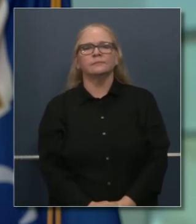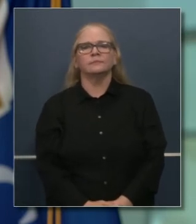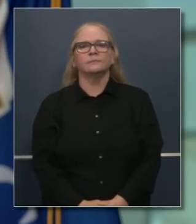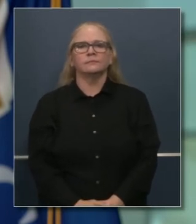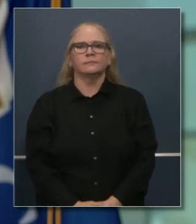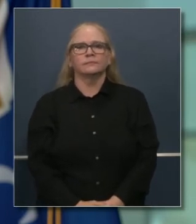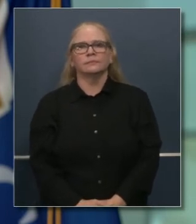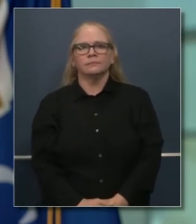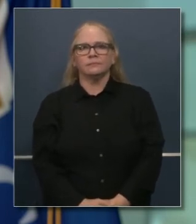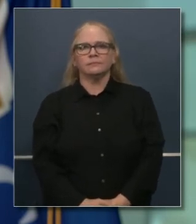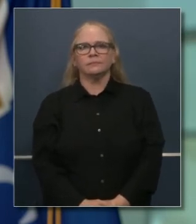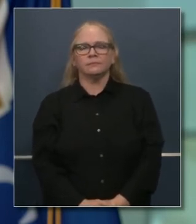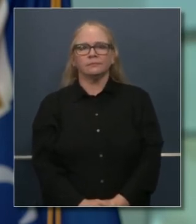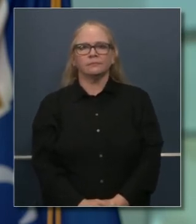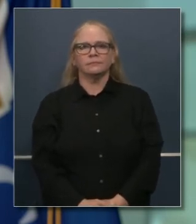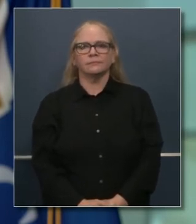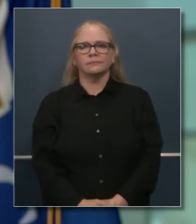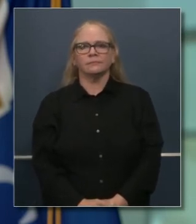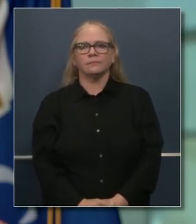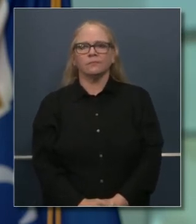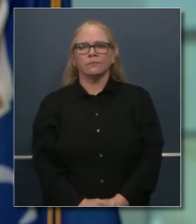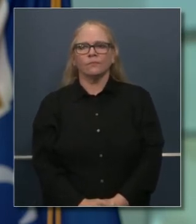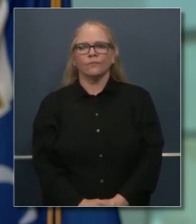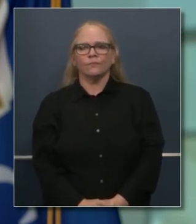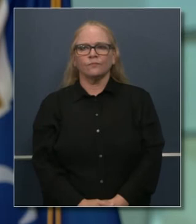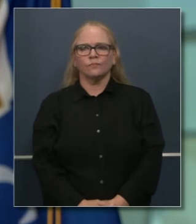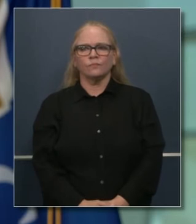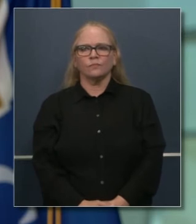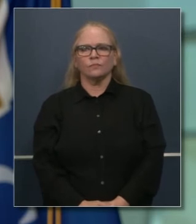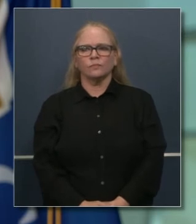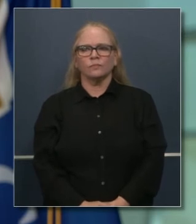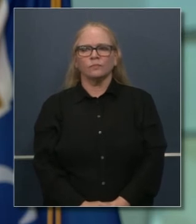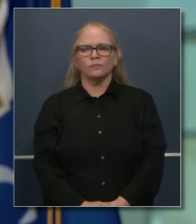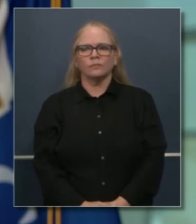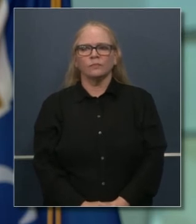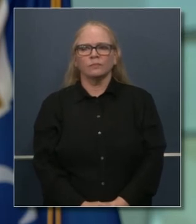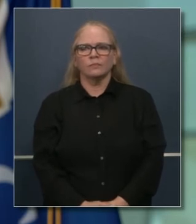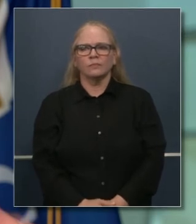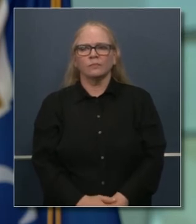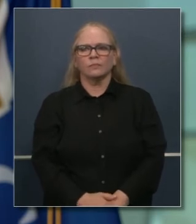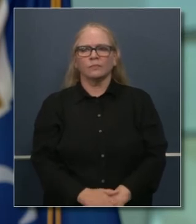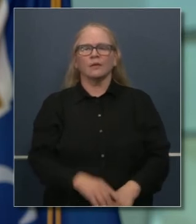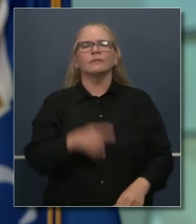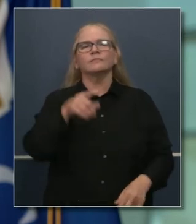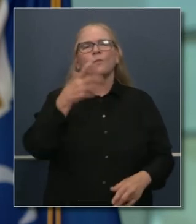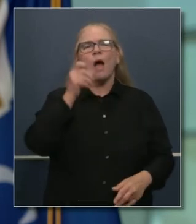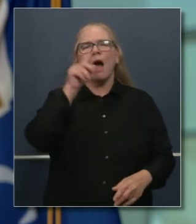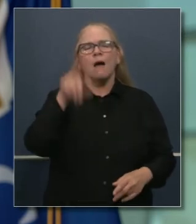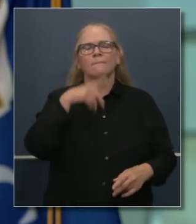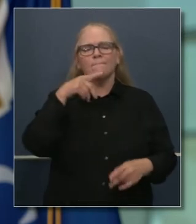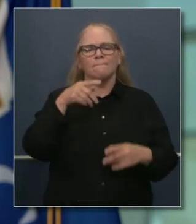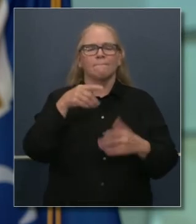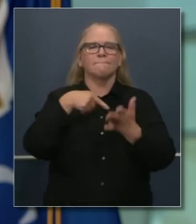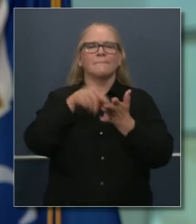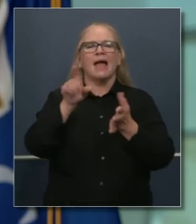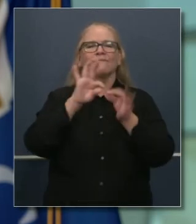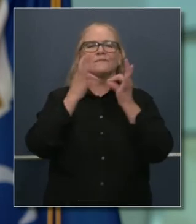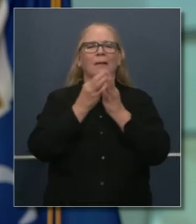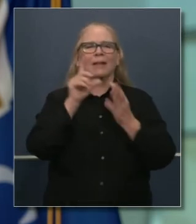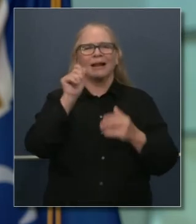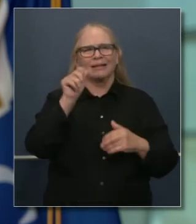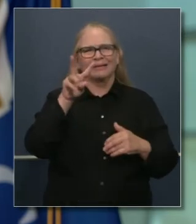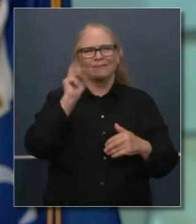muchas gracias tengo una pregunta sobre el permiso para ausentarse en familias